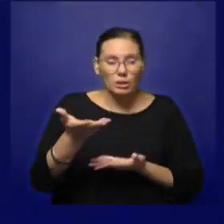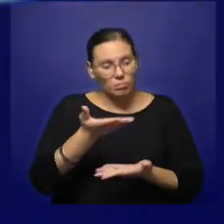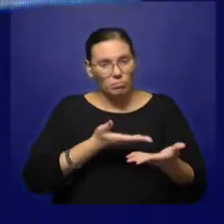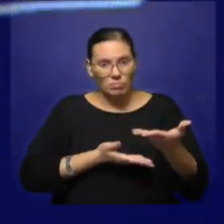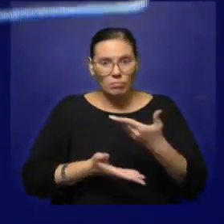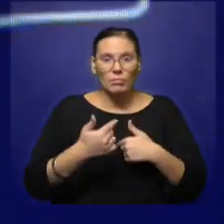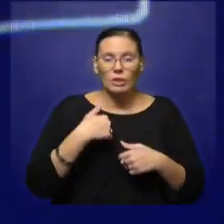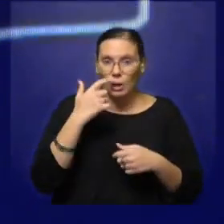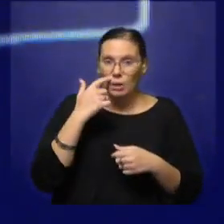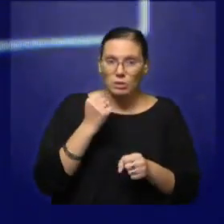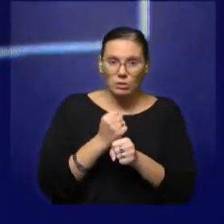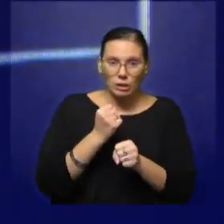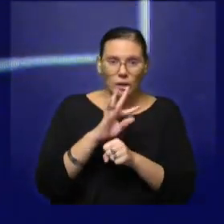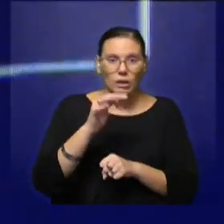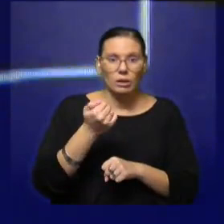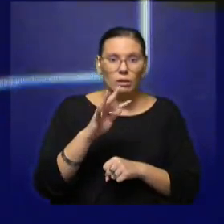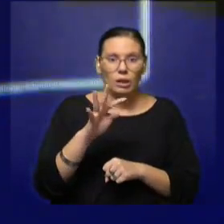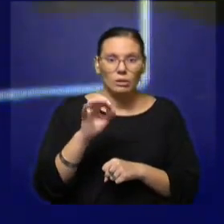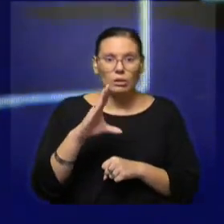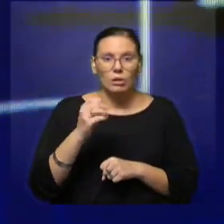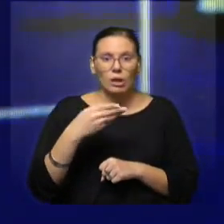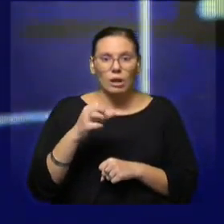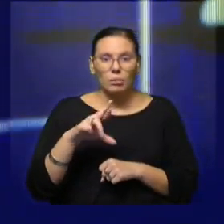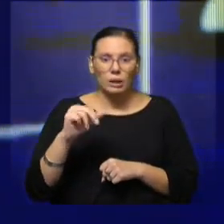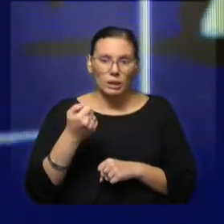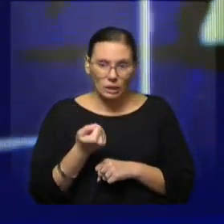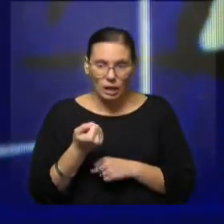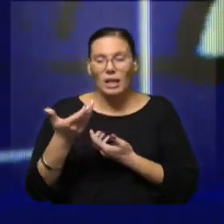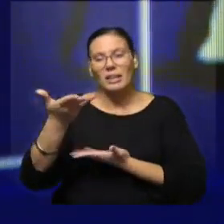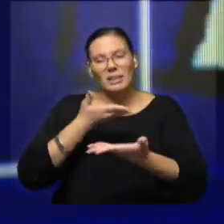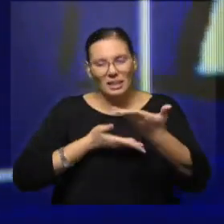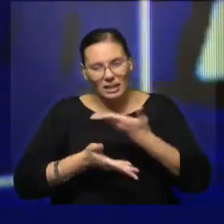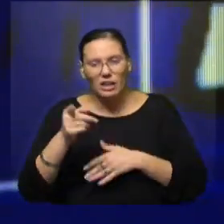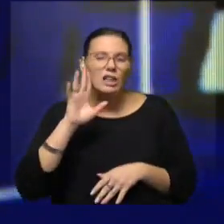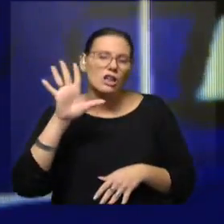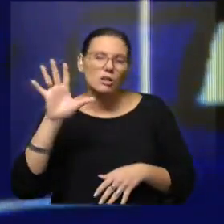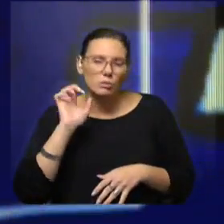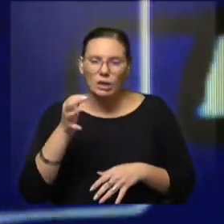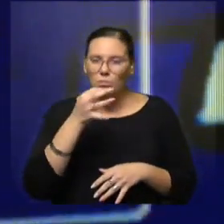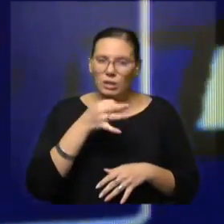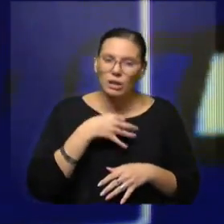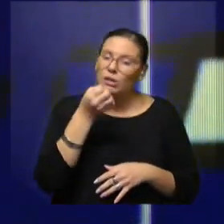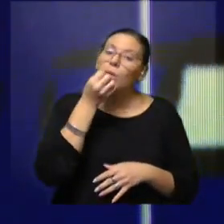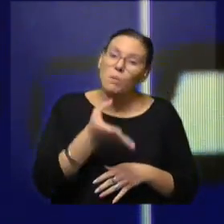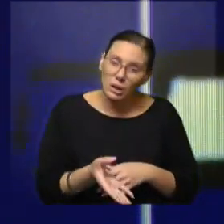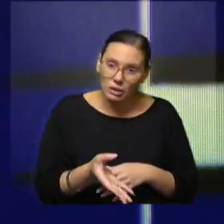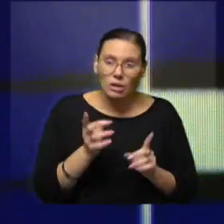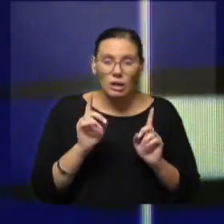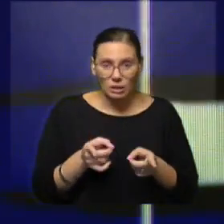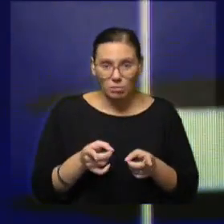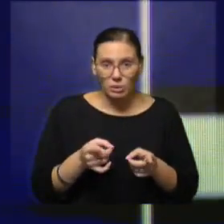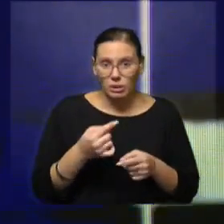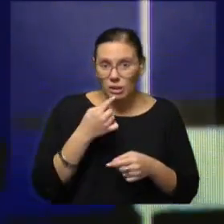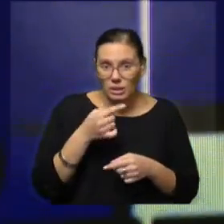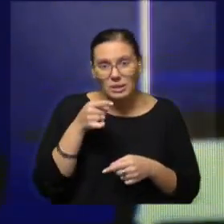En mi caso yo trabajé con Tato Cabrera, de productor, y el intercambio, que él escuchara, que él me dijera, che, esto está re bueno, y también la parte donde te